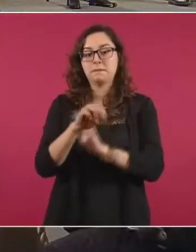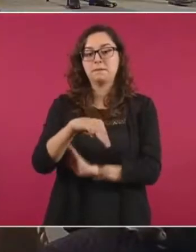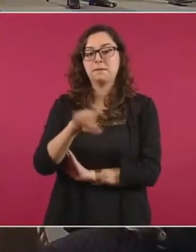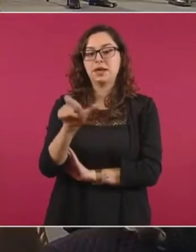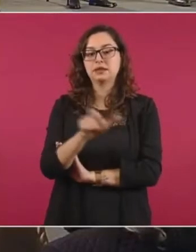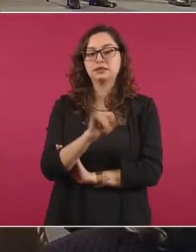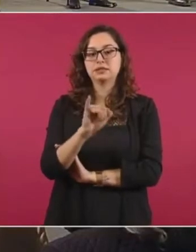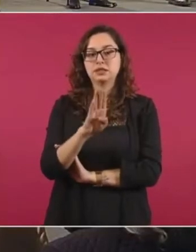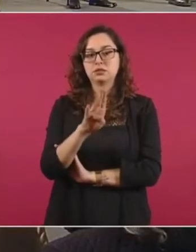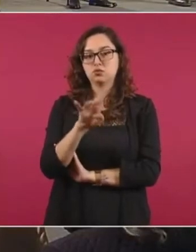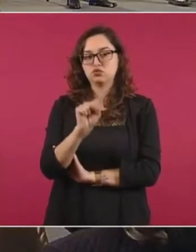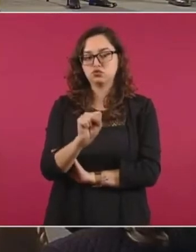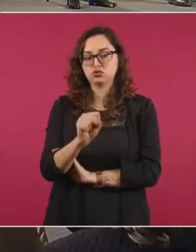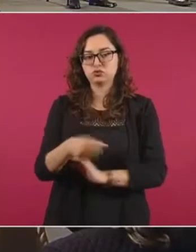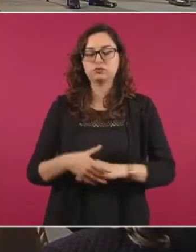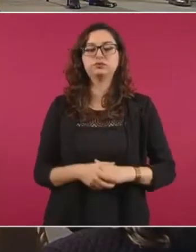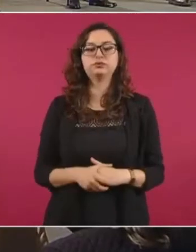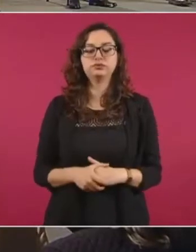que sigue, por favor.